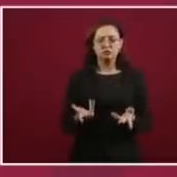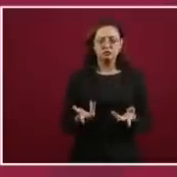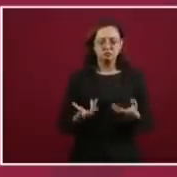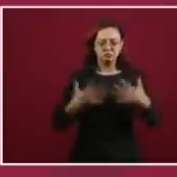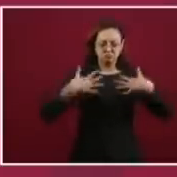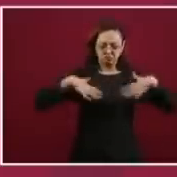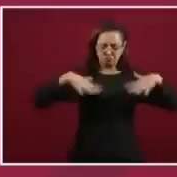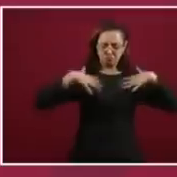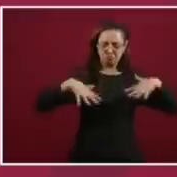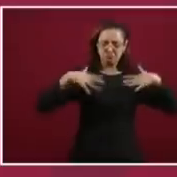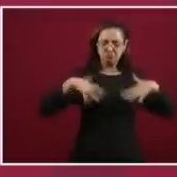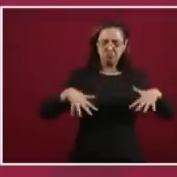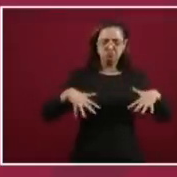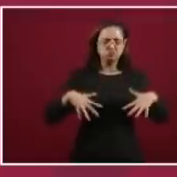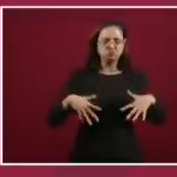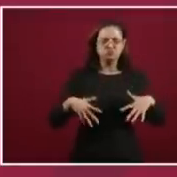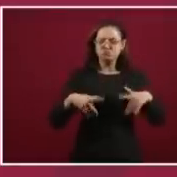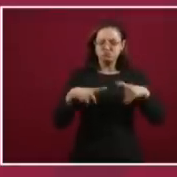uniformes